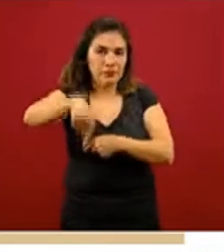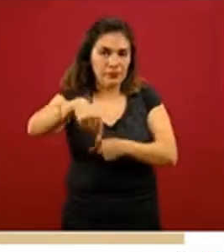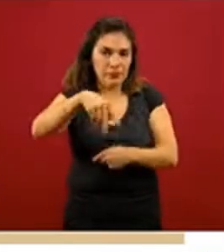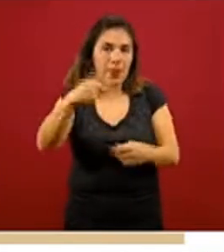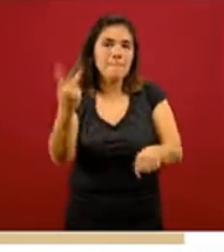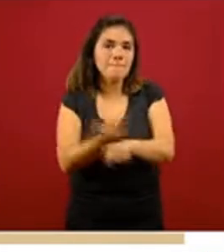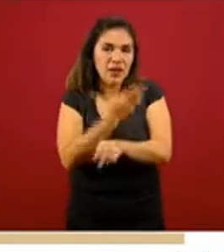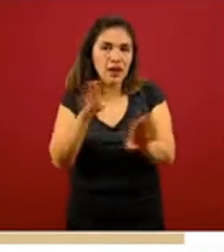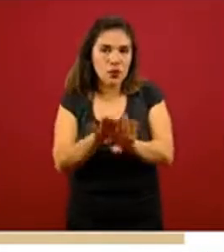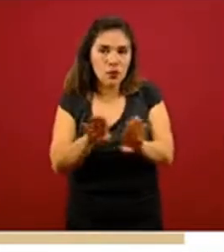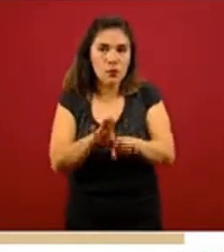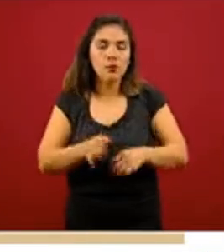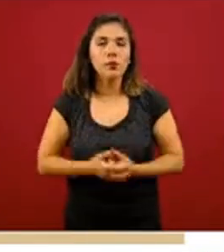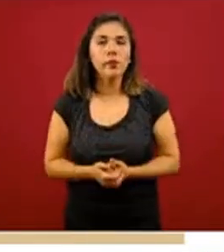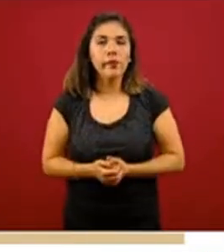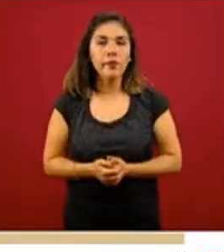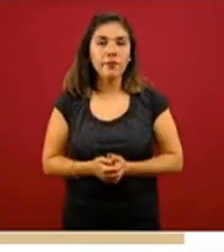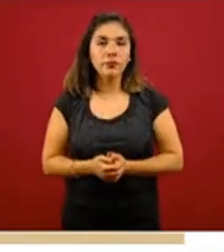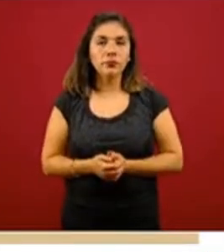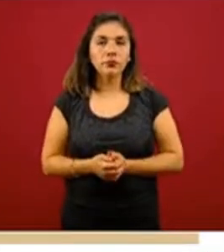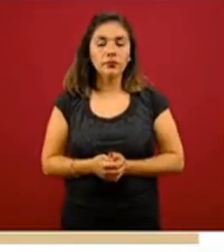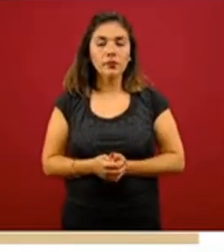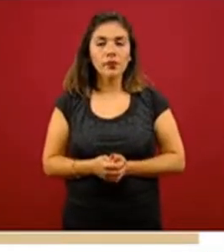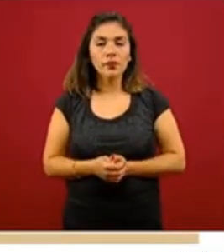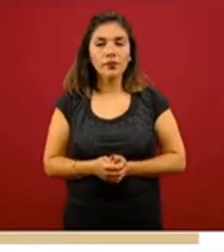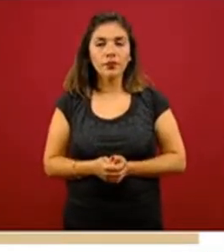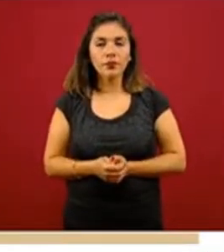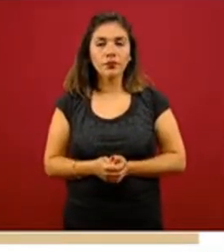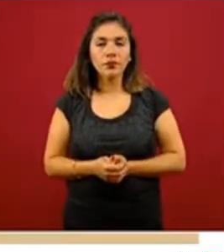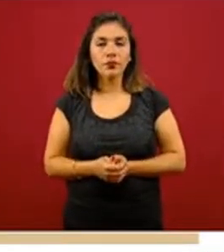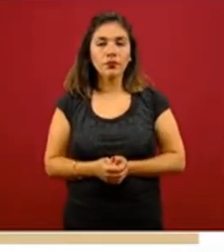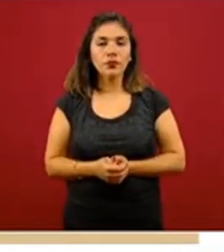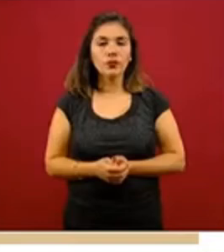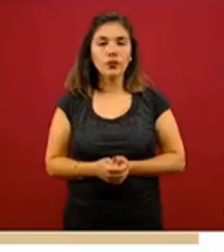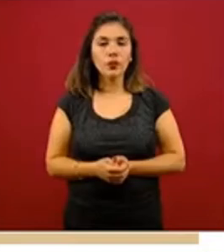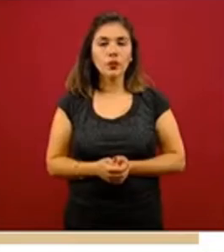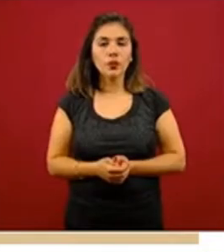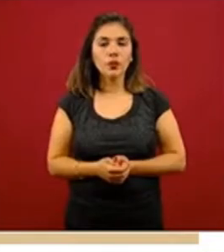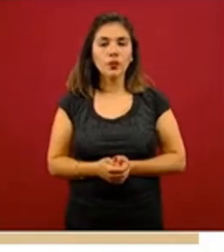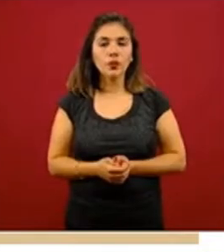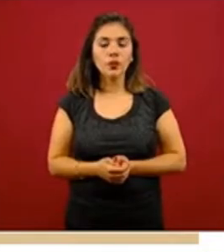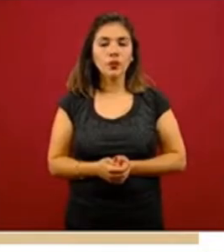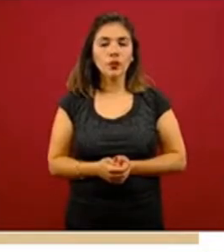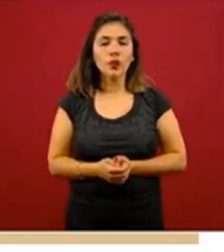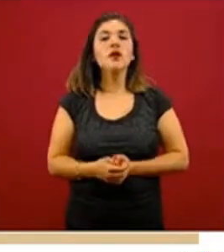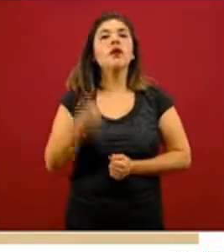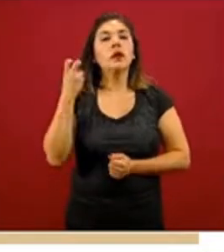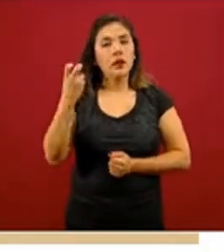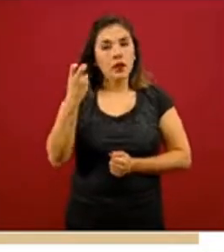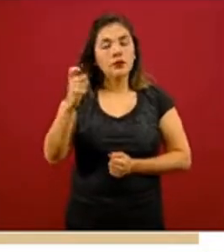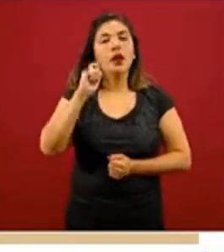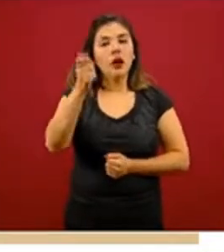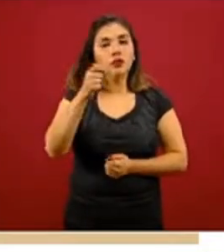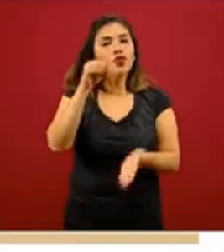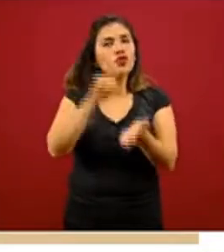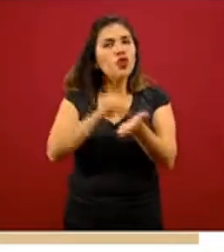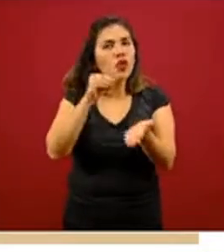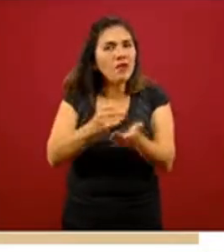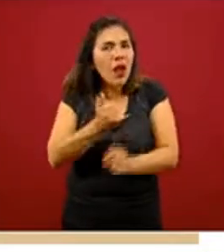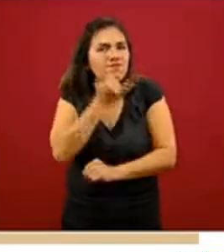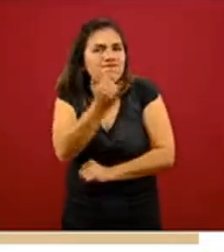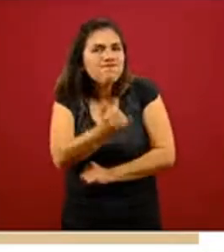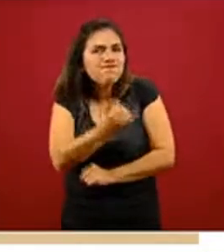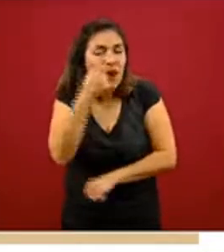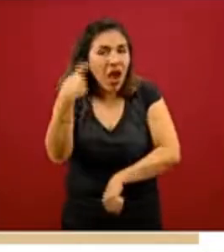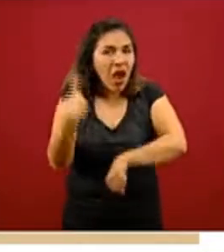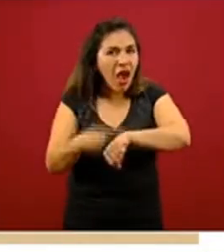cabo. Veamos la siguiente diapositiva. Es precisamente esta carga de casos aún sospechosos, también